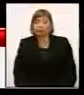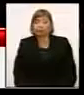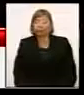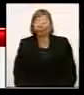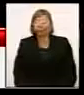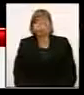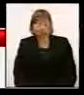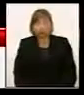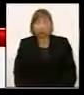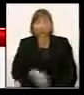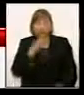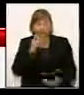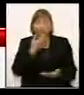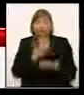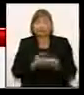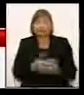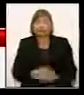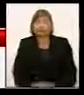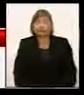Sí, gracias.